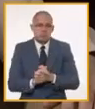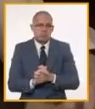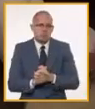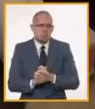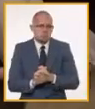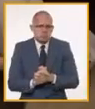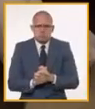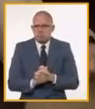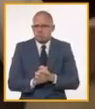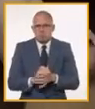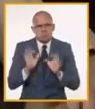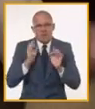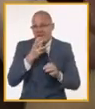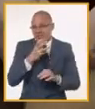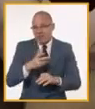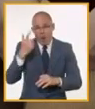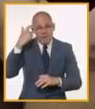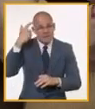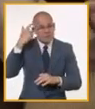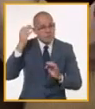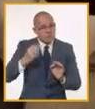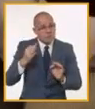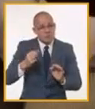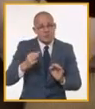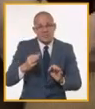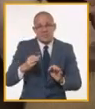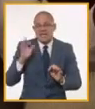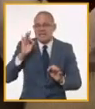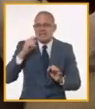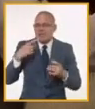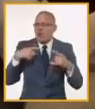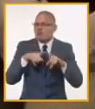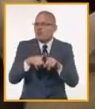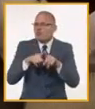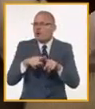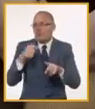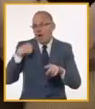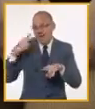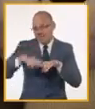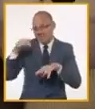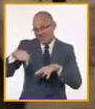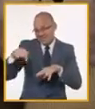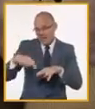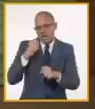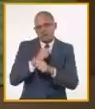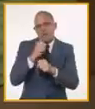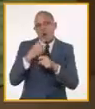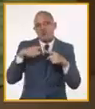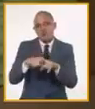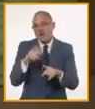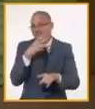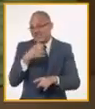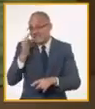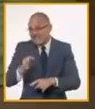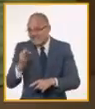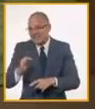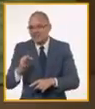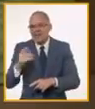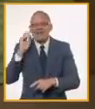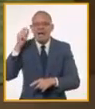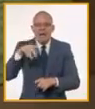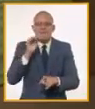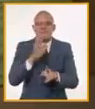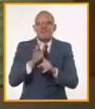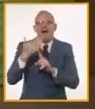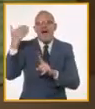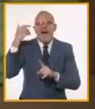he tenido, y de Fidel aprendí muchísimo. En esa salida que yo daba con Fidel, cuando yo estaba en La Habana, que era cuando se estaban haciendo las escuelas en el